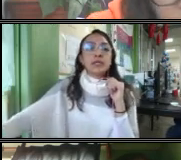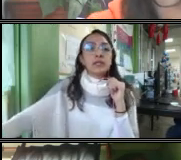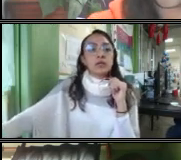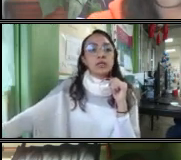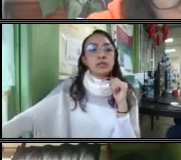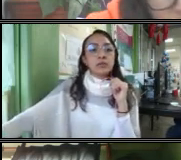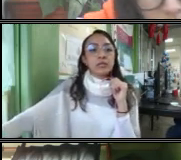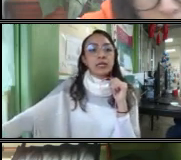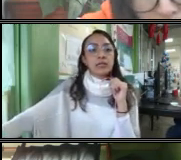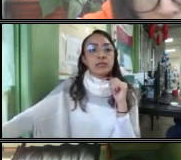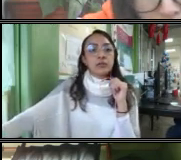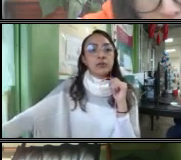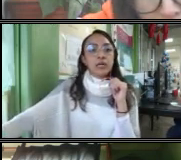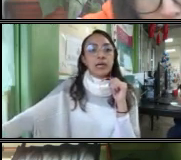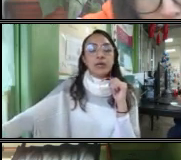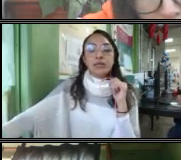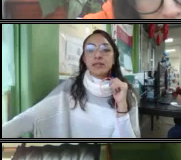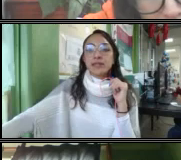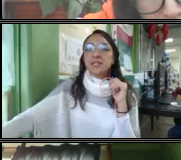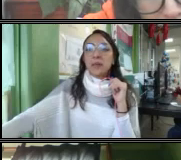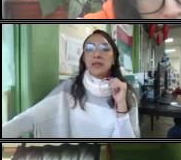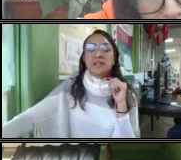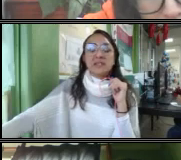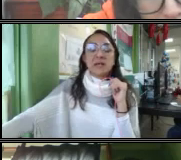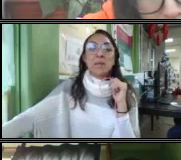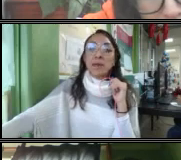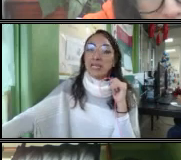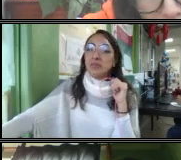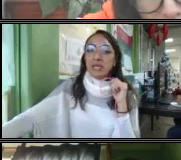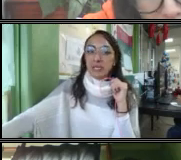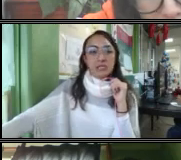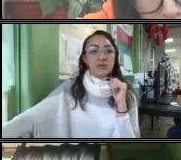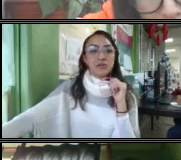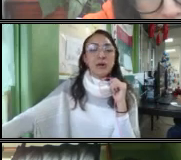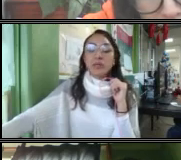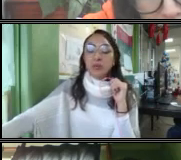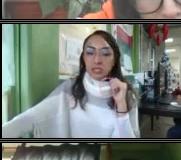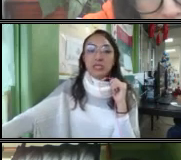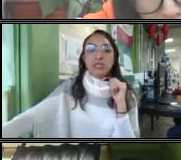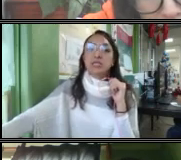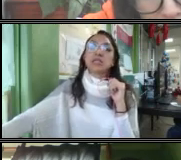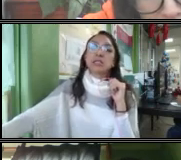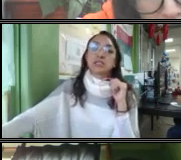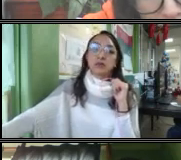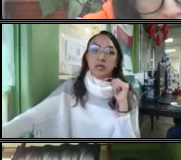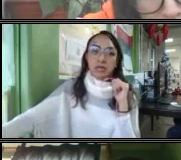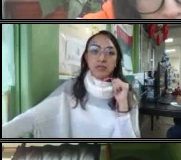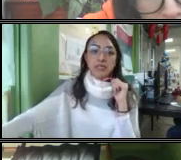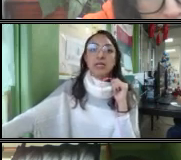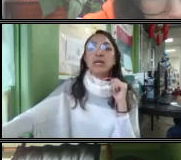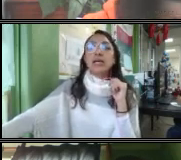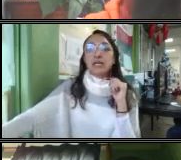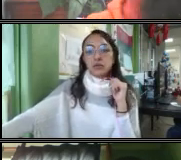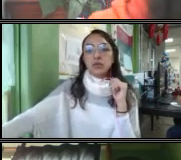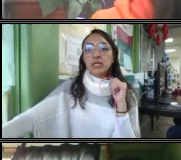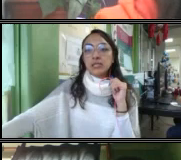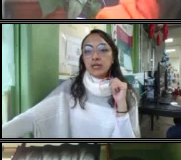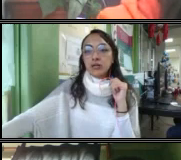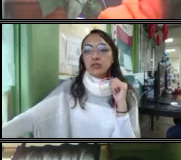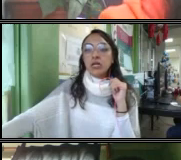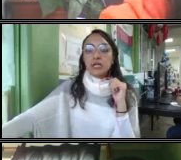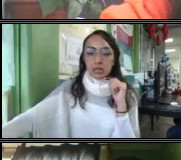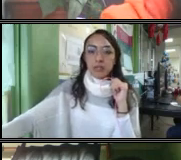una de las categorías gramaticales dentro de la lengua de señas que van a ser más pequeñitos. Va a haber poquitas señas lexicográficas, que